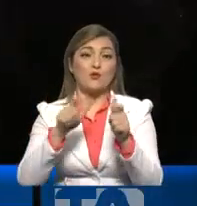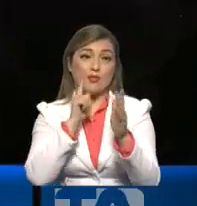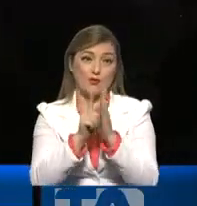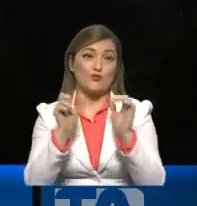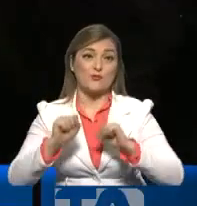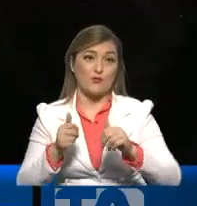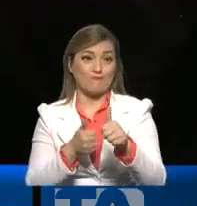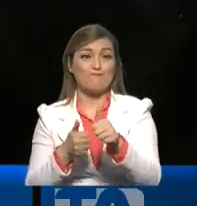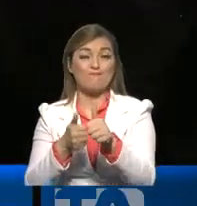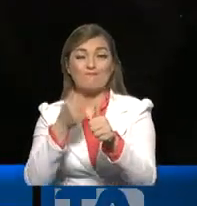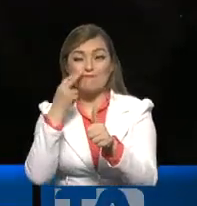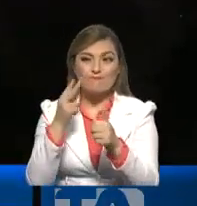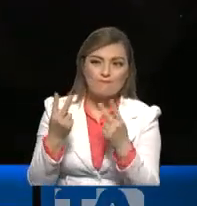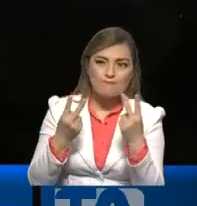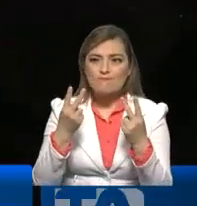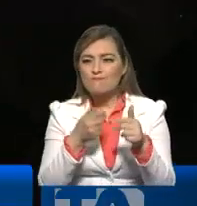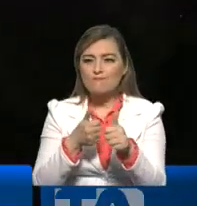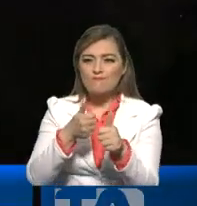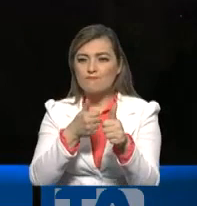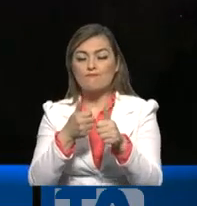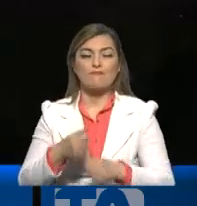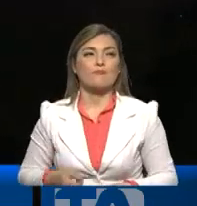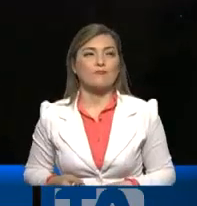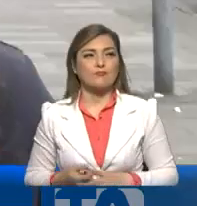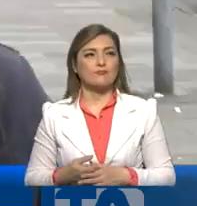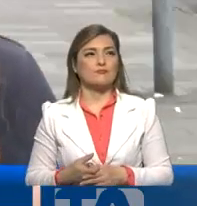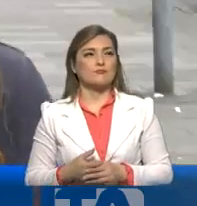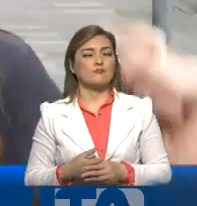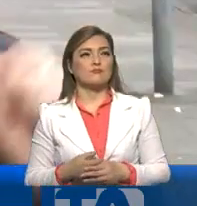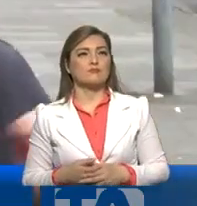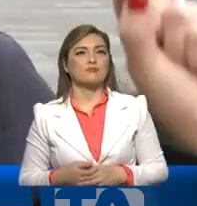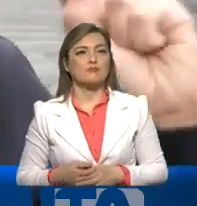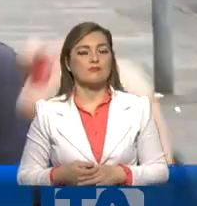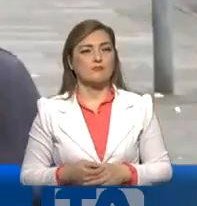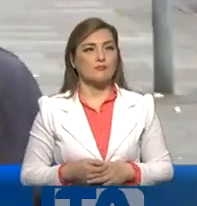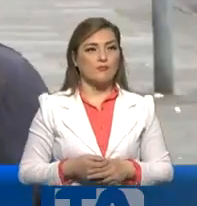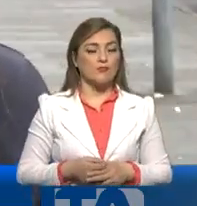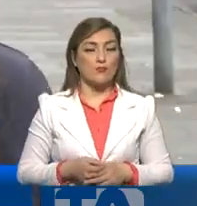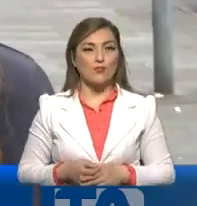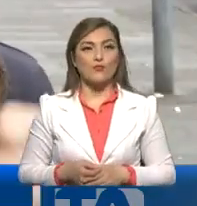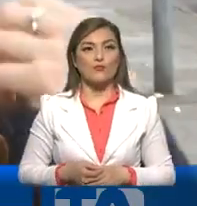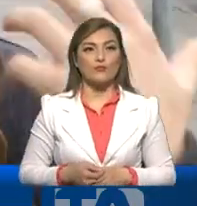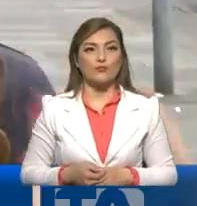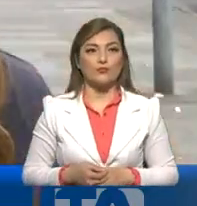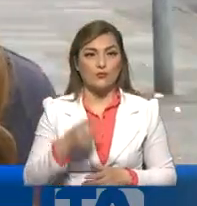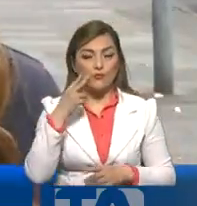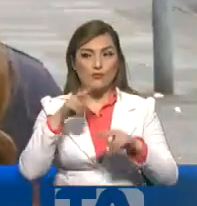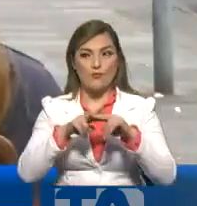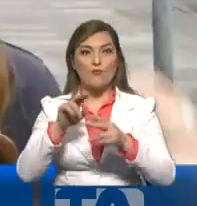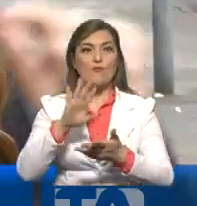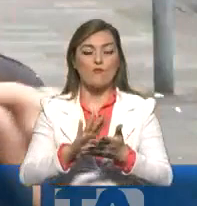dar seguimiento a los sitios visitados y transparentar la información. Cual vamos verificando si es que el centro comercial,